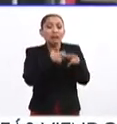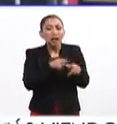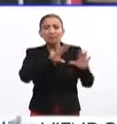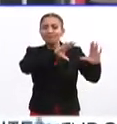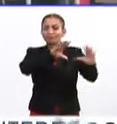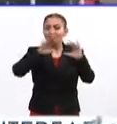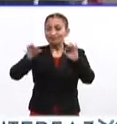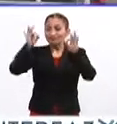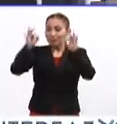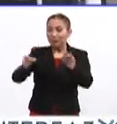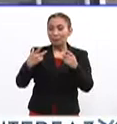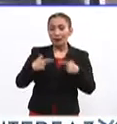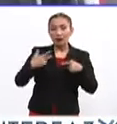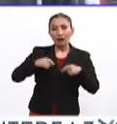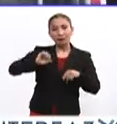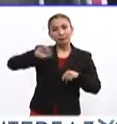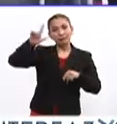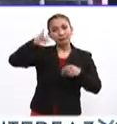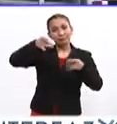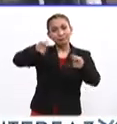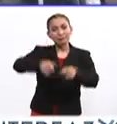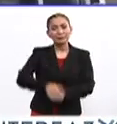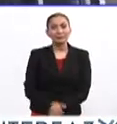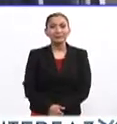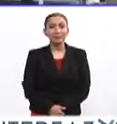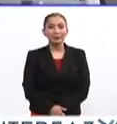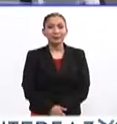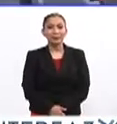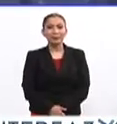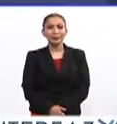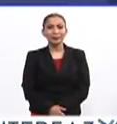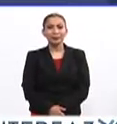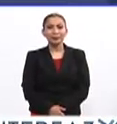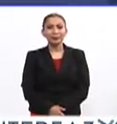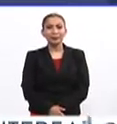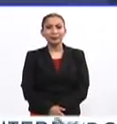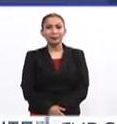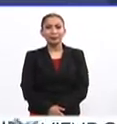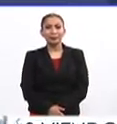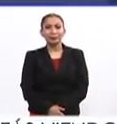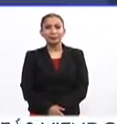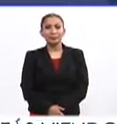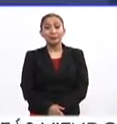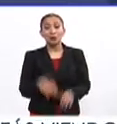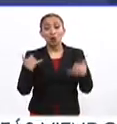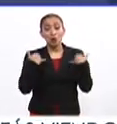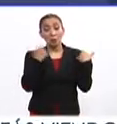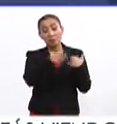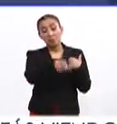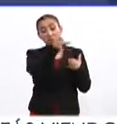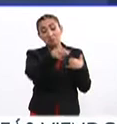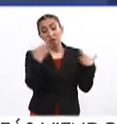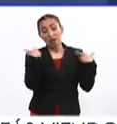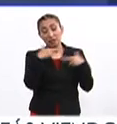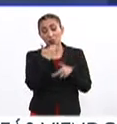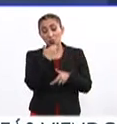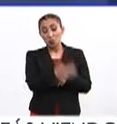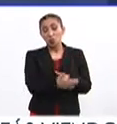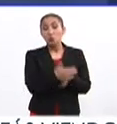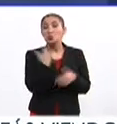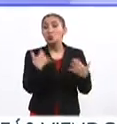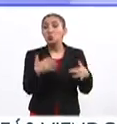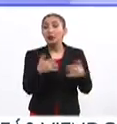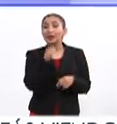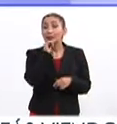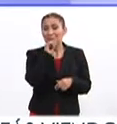formando recursos humanos de gran calidad. Pues una joven académica, Ana Luisa, que